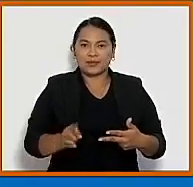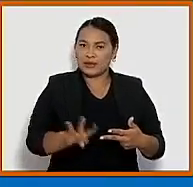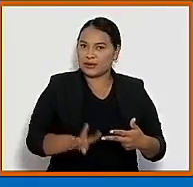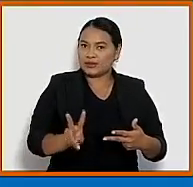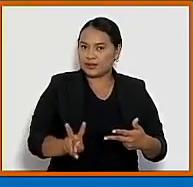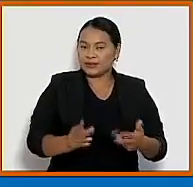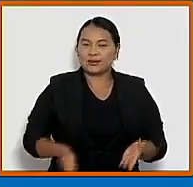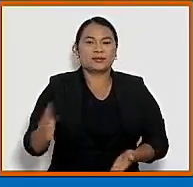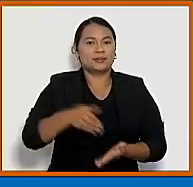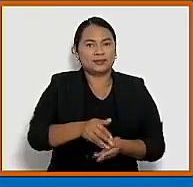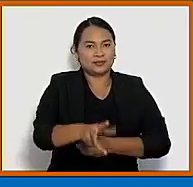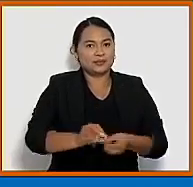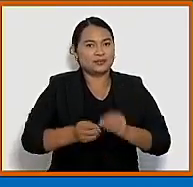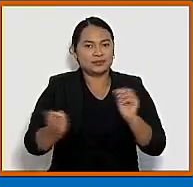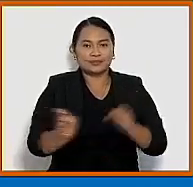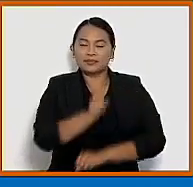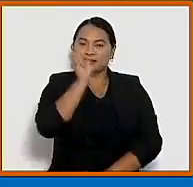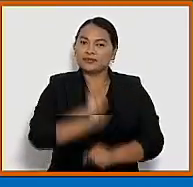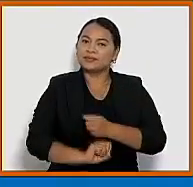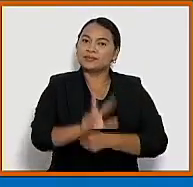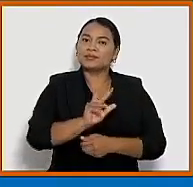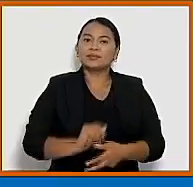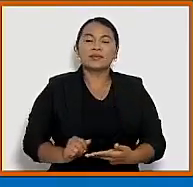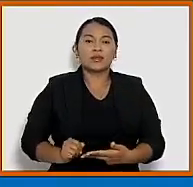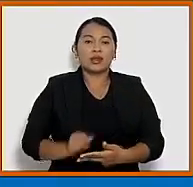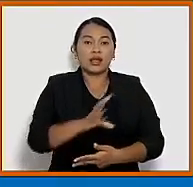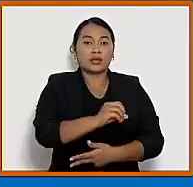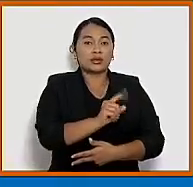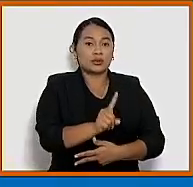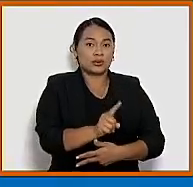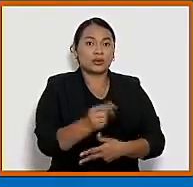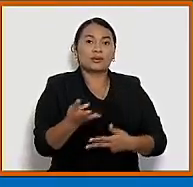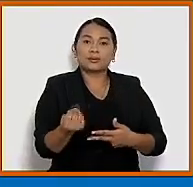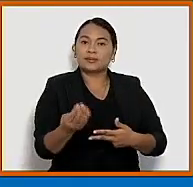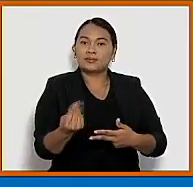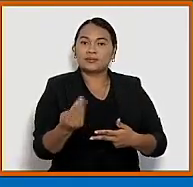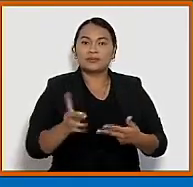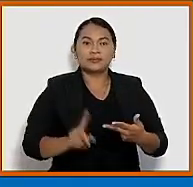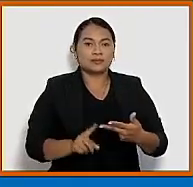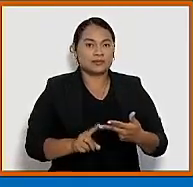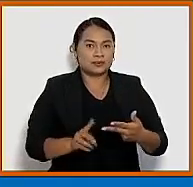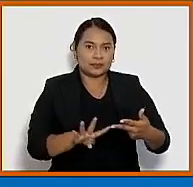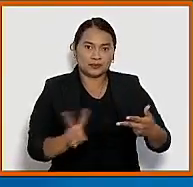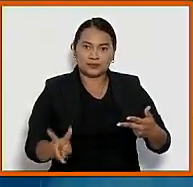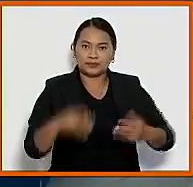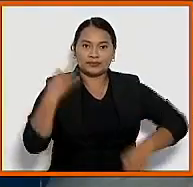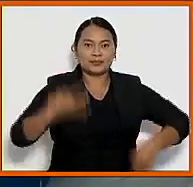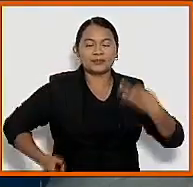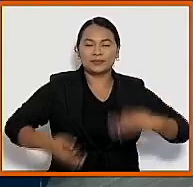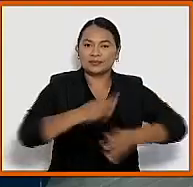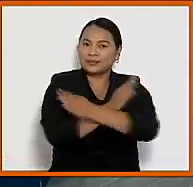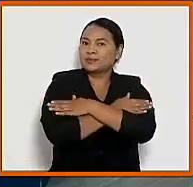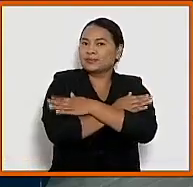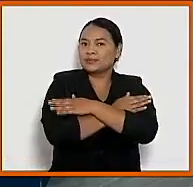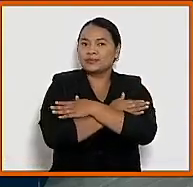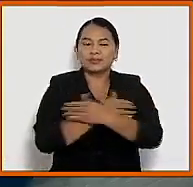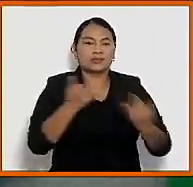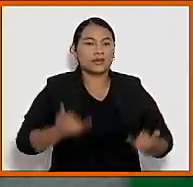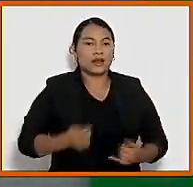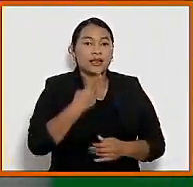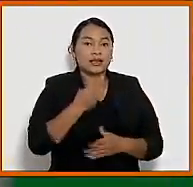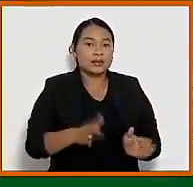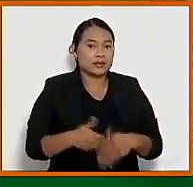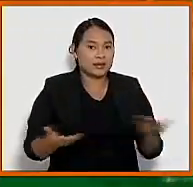42. Los tres números favorecidos para Pega 3 son 01, 14 y 42. Muchas felicidades. Ahora decime vos